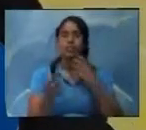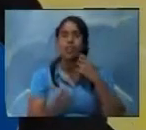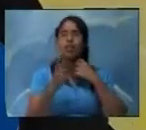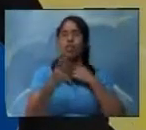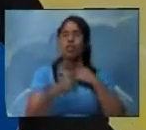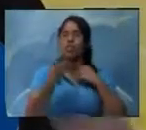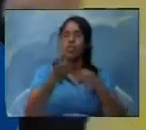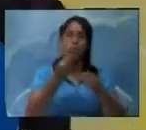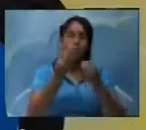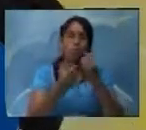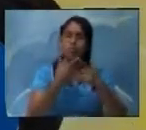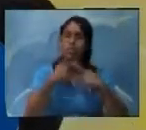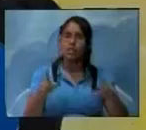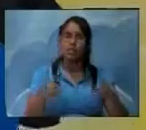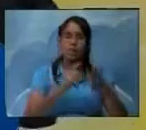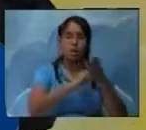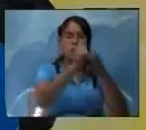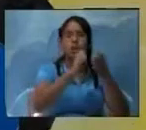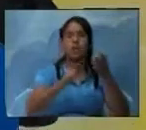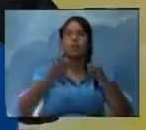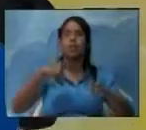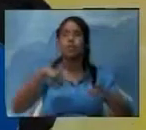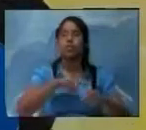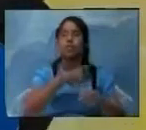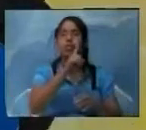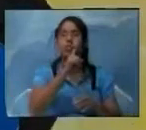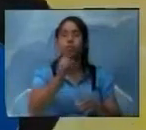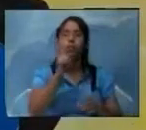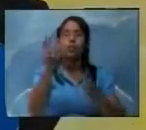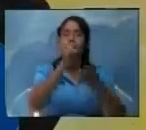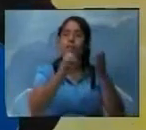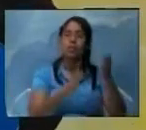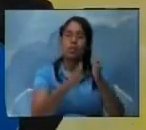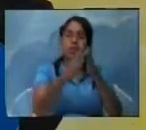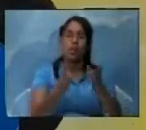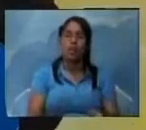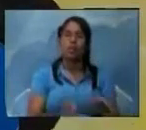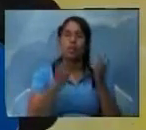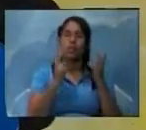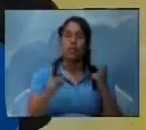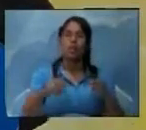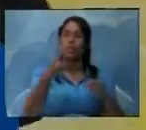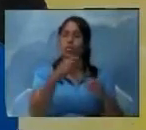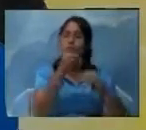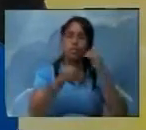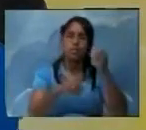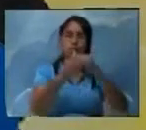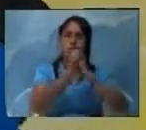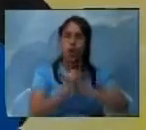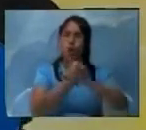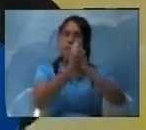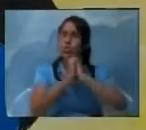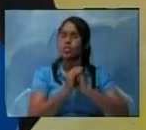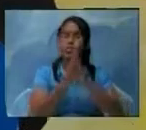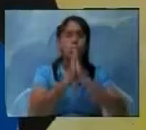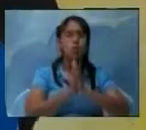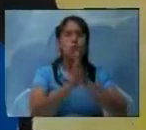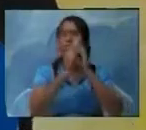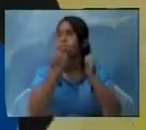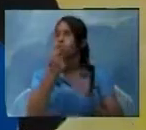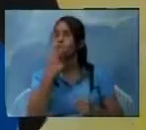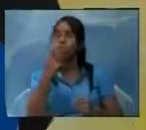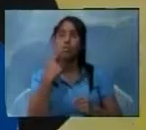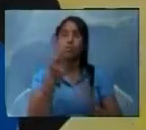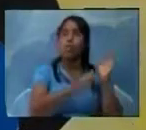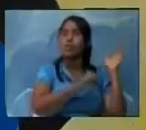¿Y cómo nos libra? Escribiendo nuestro nombre en el libro de la vida. Cuando hacemos esa oración tan bonita y le